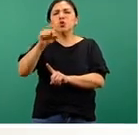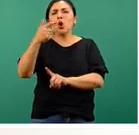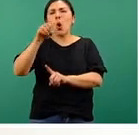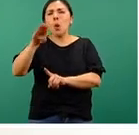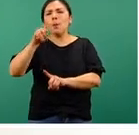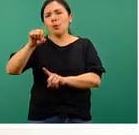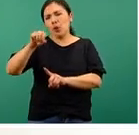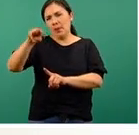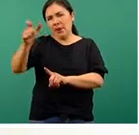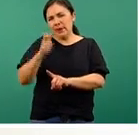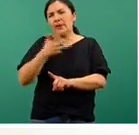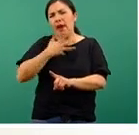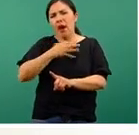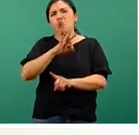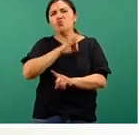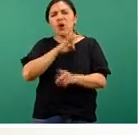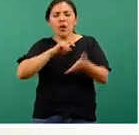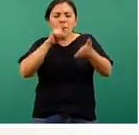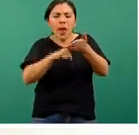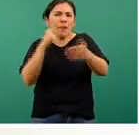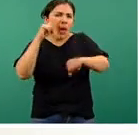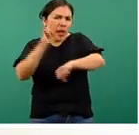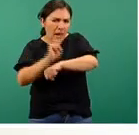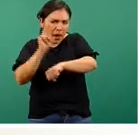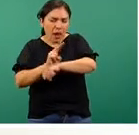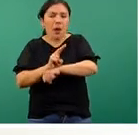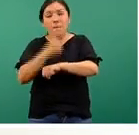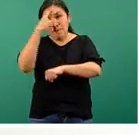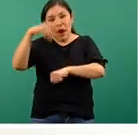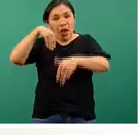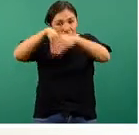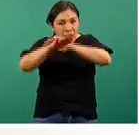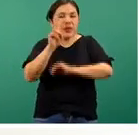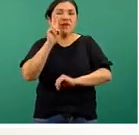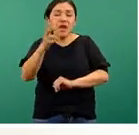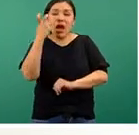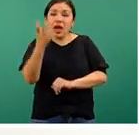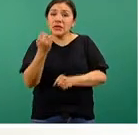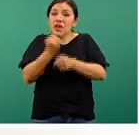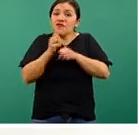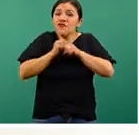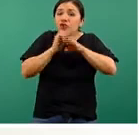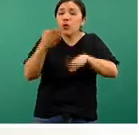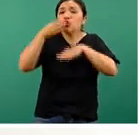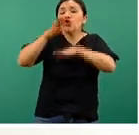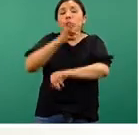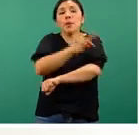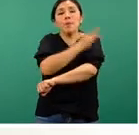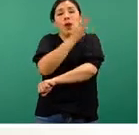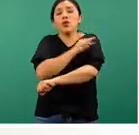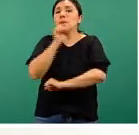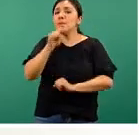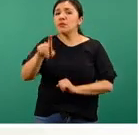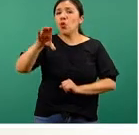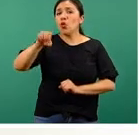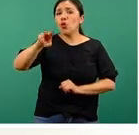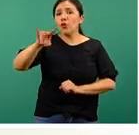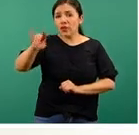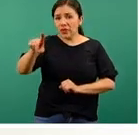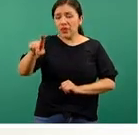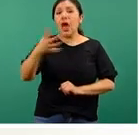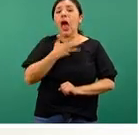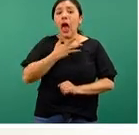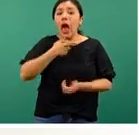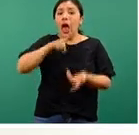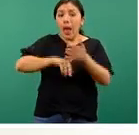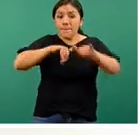cruzadas para acceder a uno y otro, pero por favor, hemos concentrado aquí la información sobre la vacunación COVID. Eso incluye un